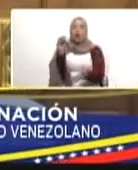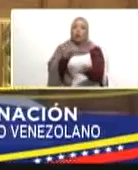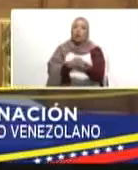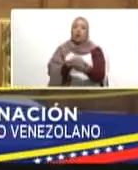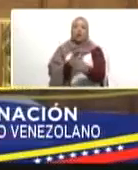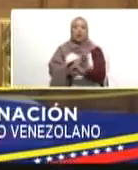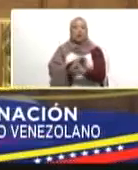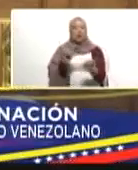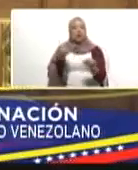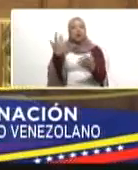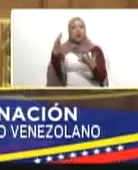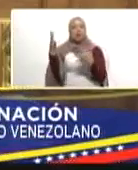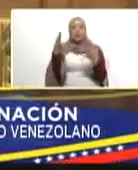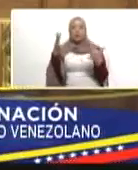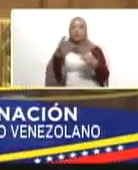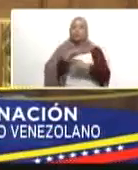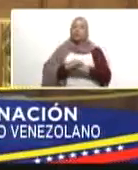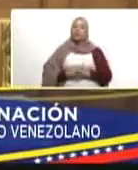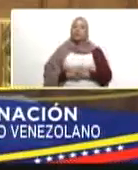garantizo